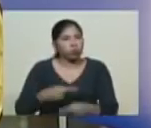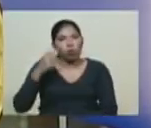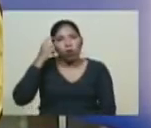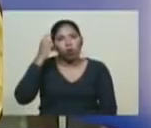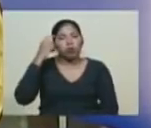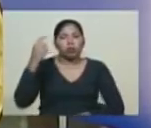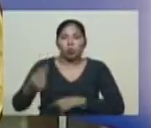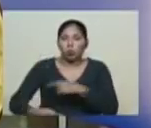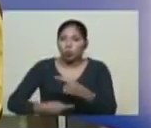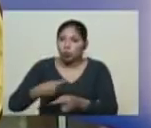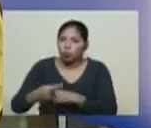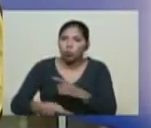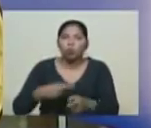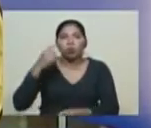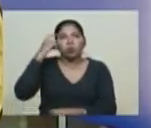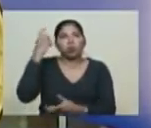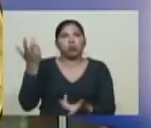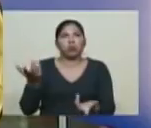pública